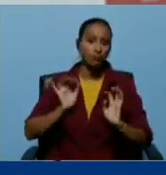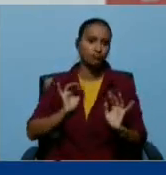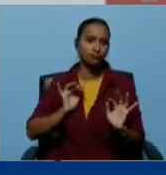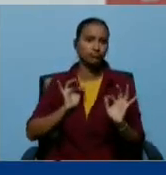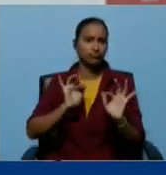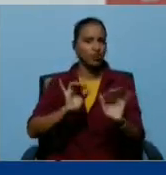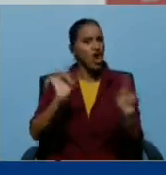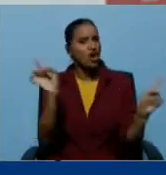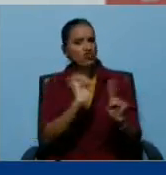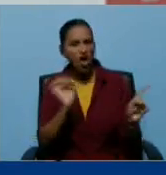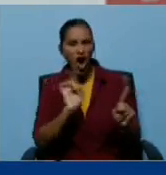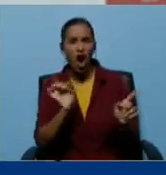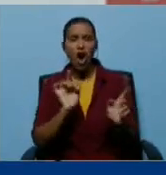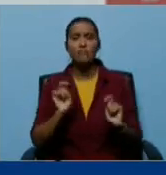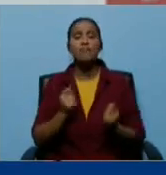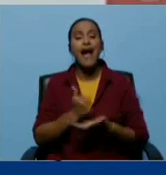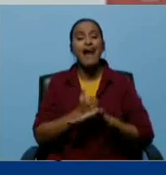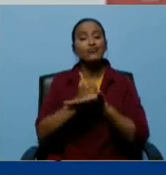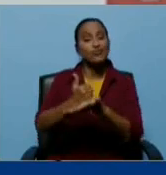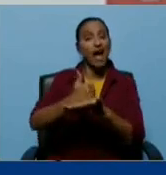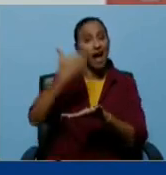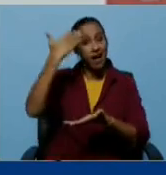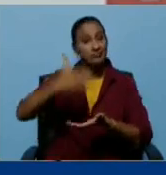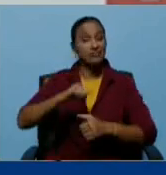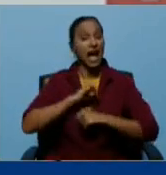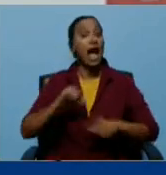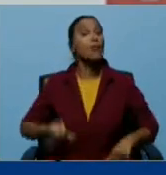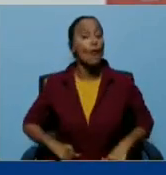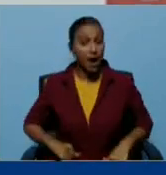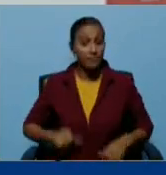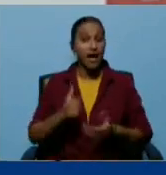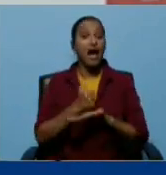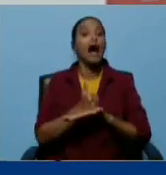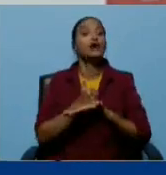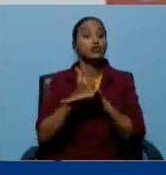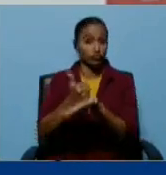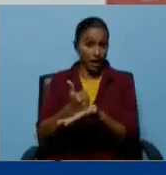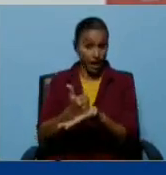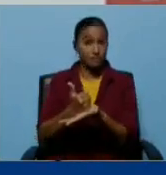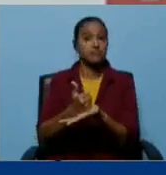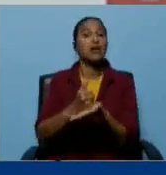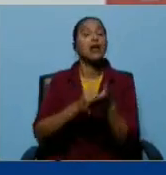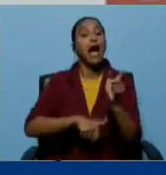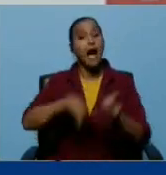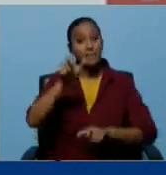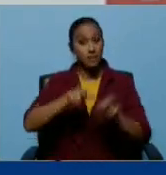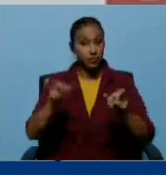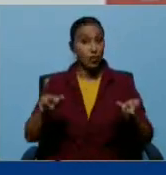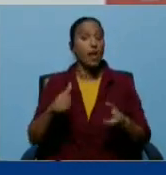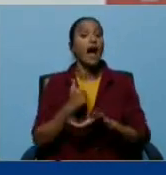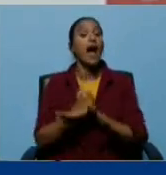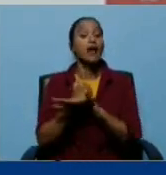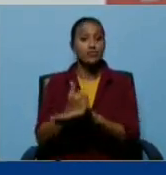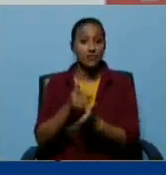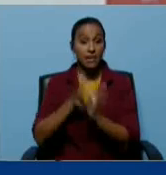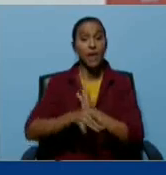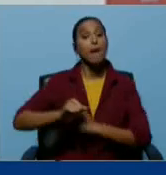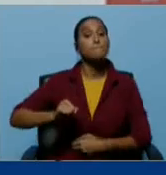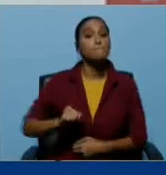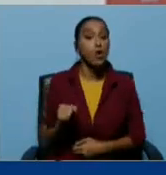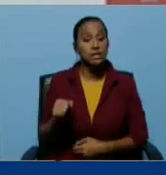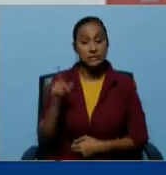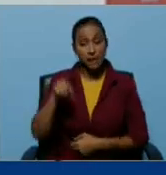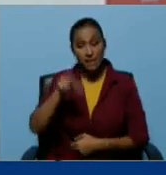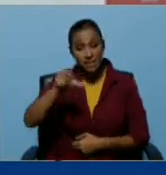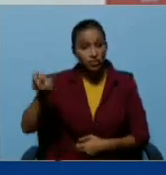a decenas, puedo decir a centenares de ciudadanos ciudadana, de funcionarios de seguridad.